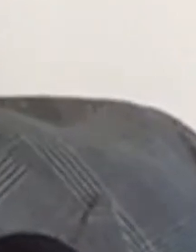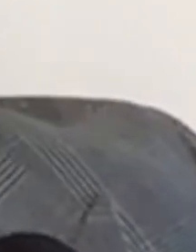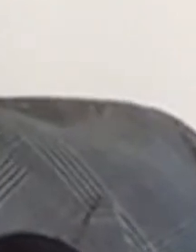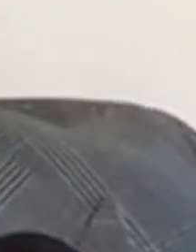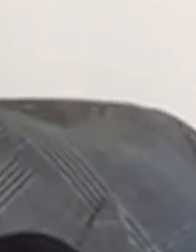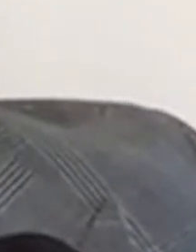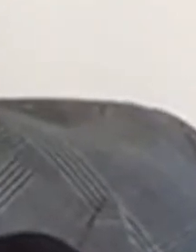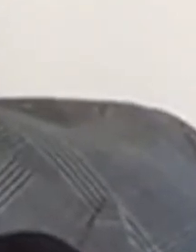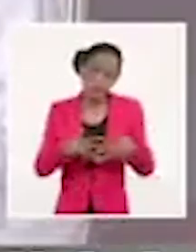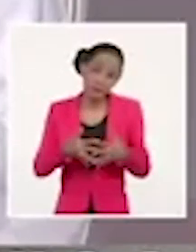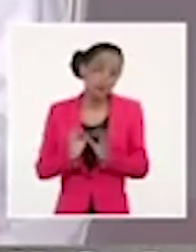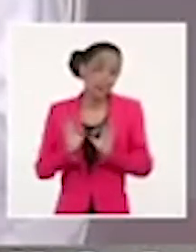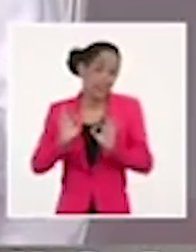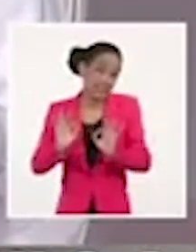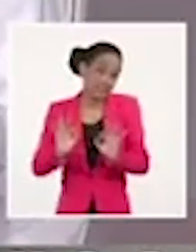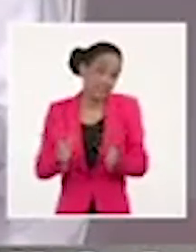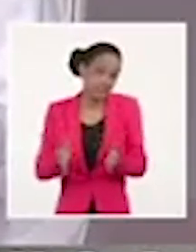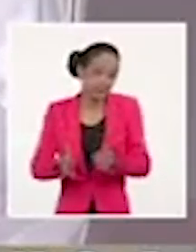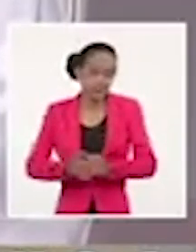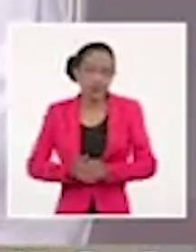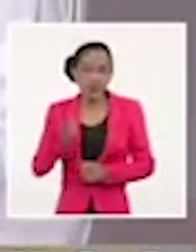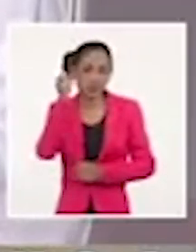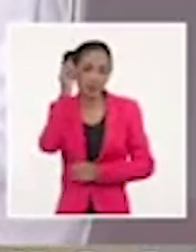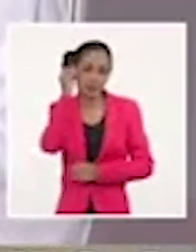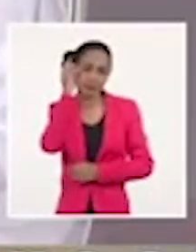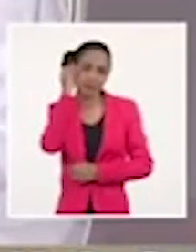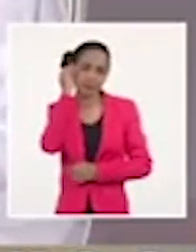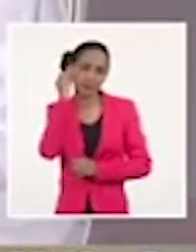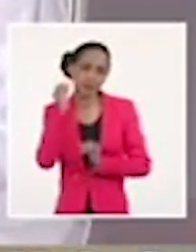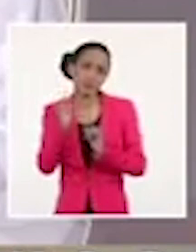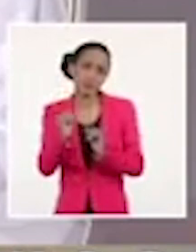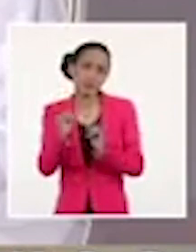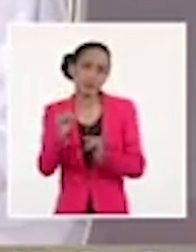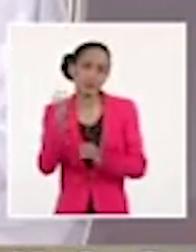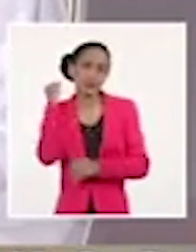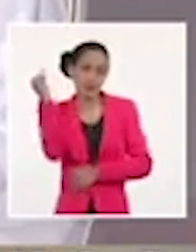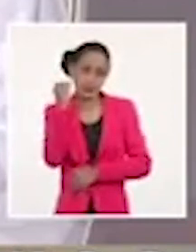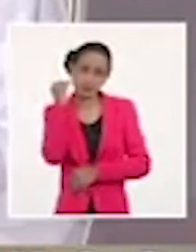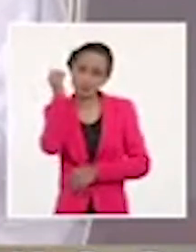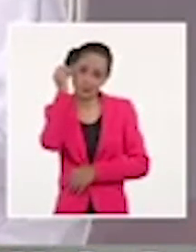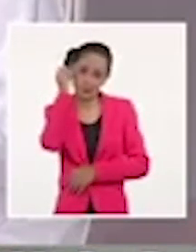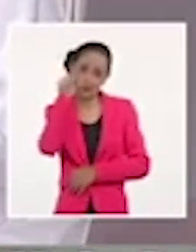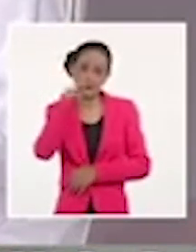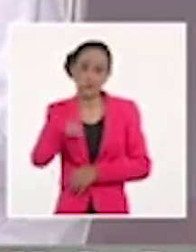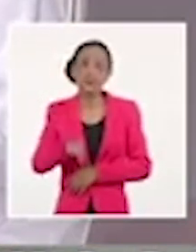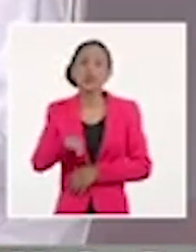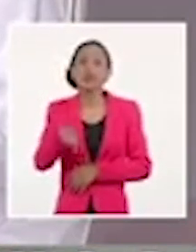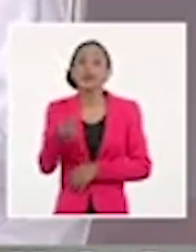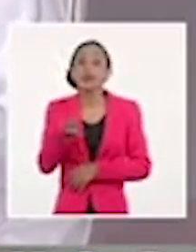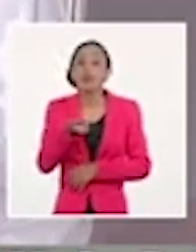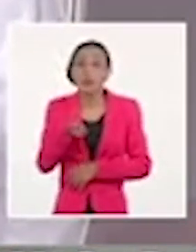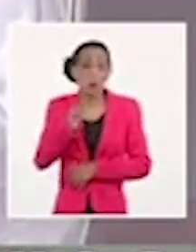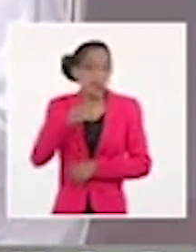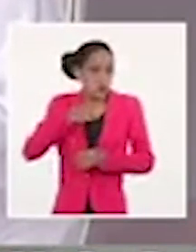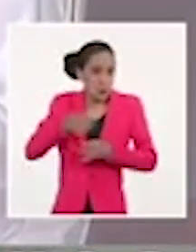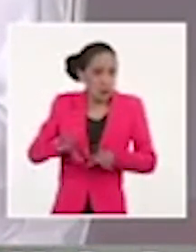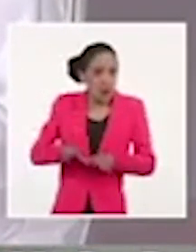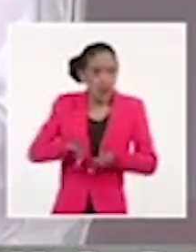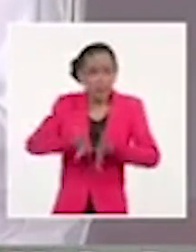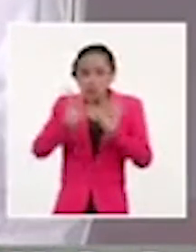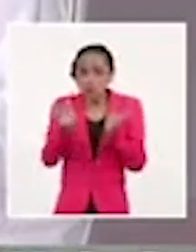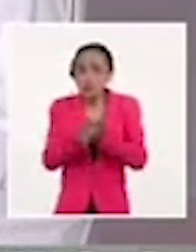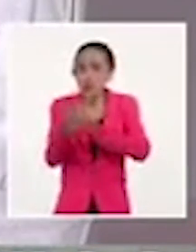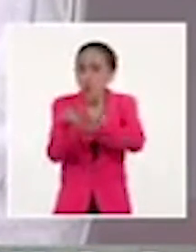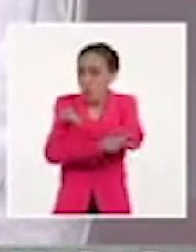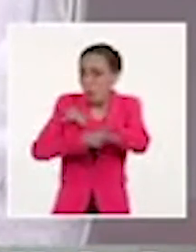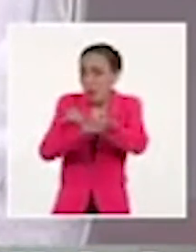escuchen bien y entonces resulta ser que un fenómeno internacional como el de la migración para cubano